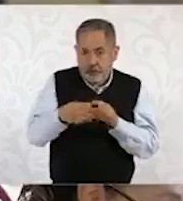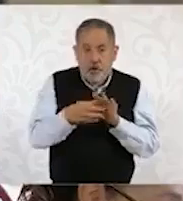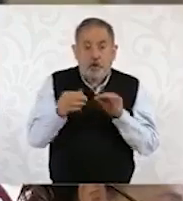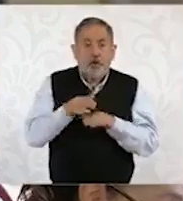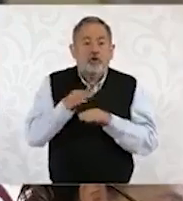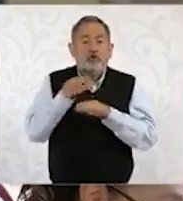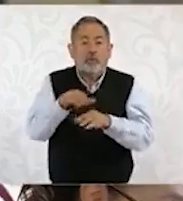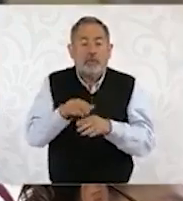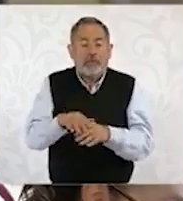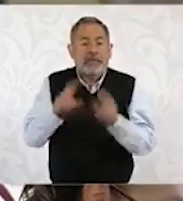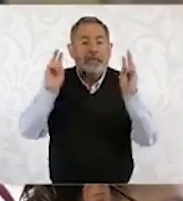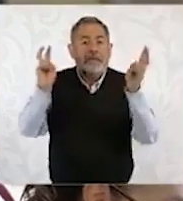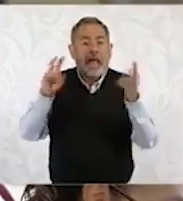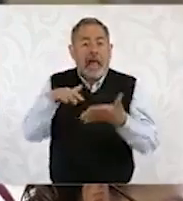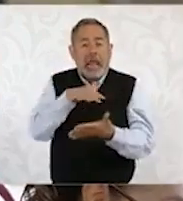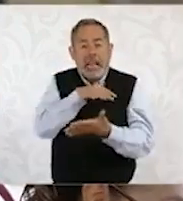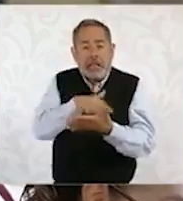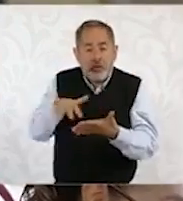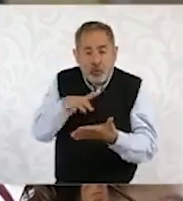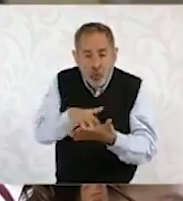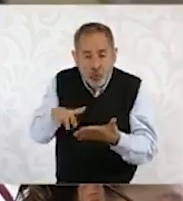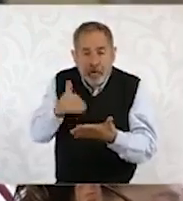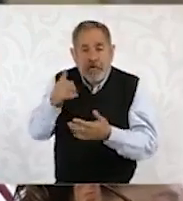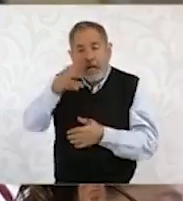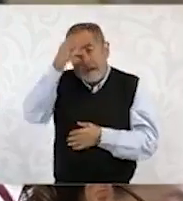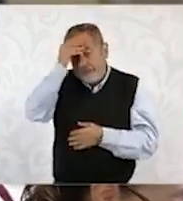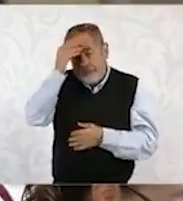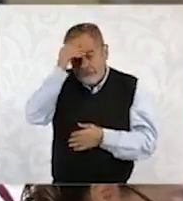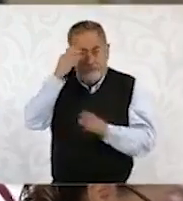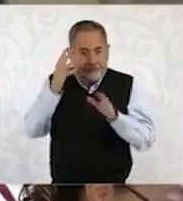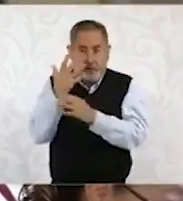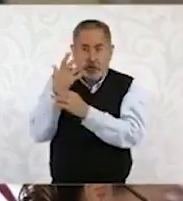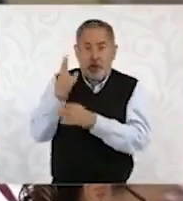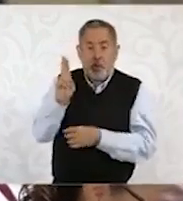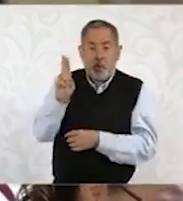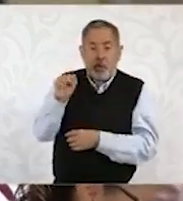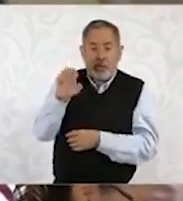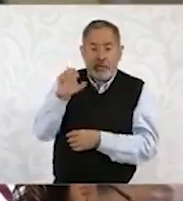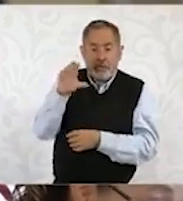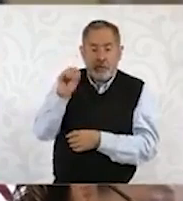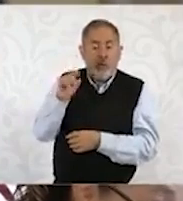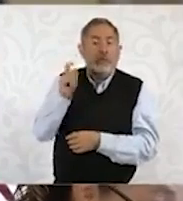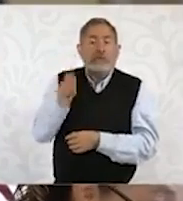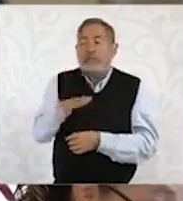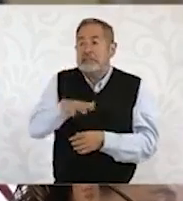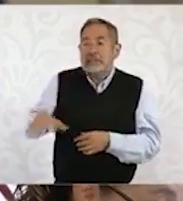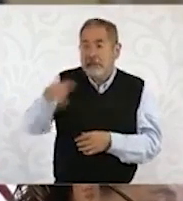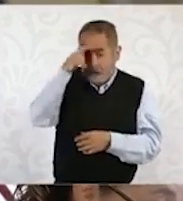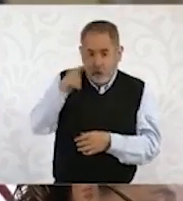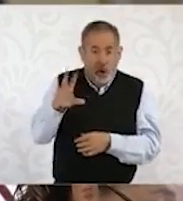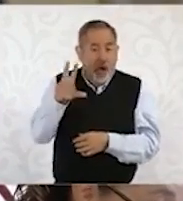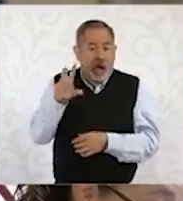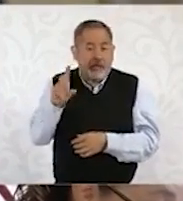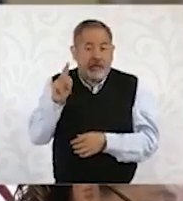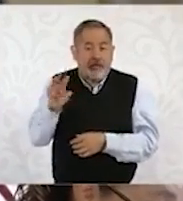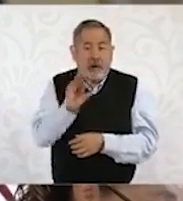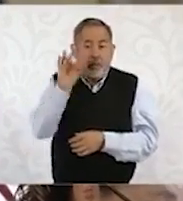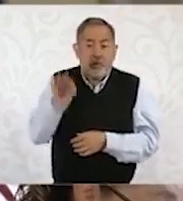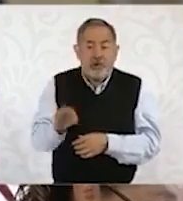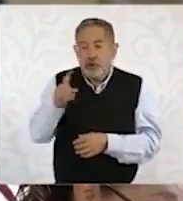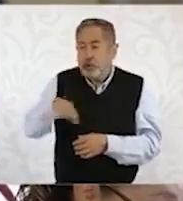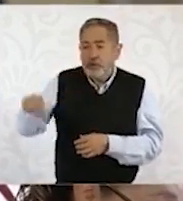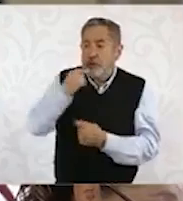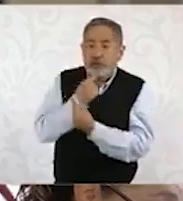y el aprendizaje. Según la UNESCO, el 30% de los niños mexicanos hoy tiene un